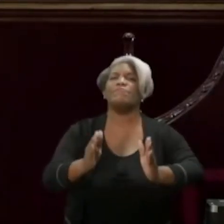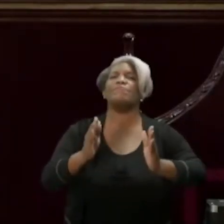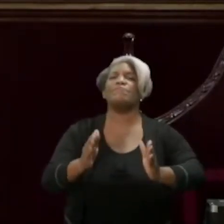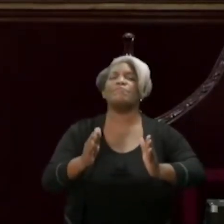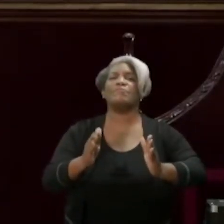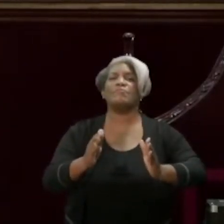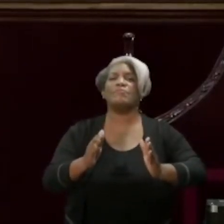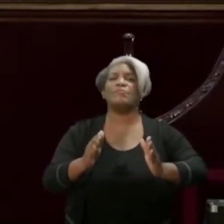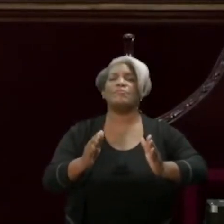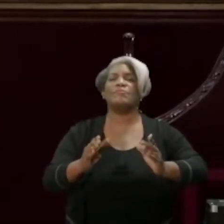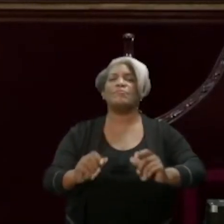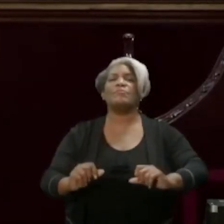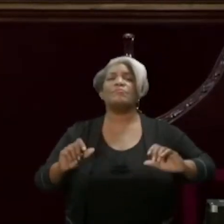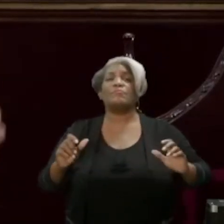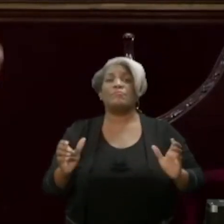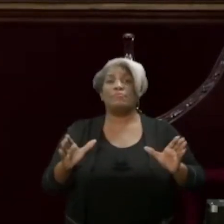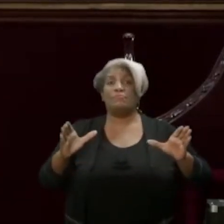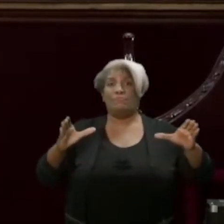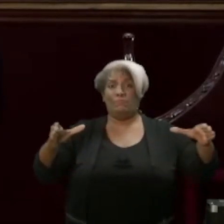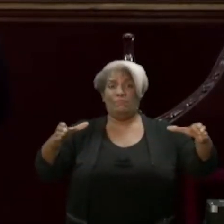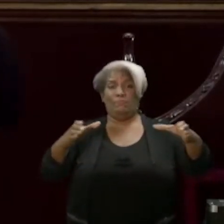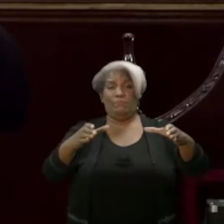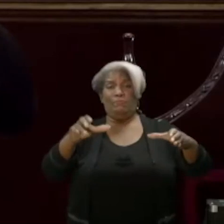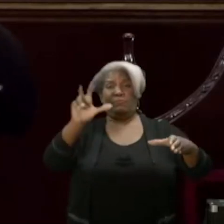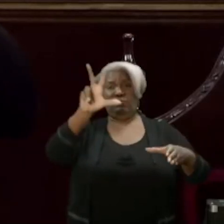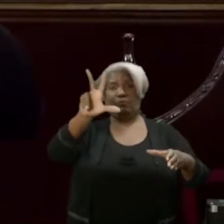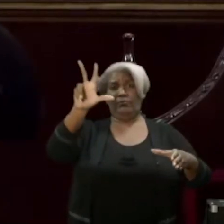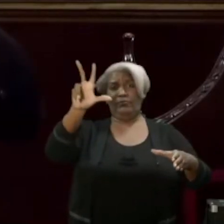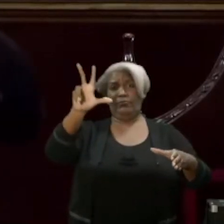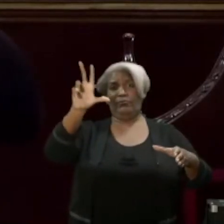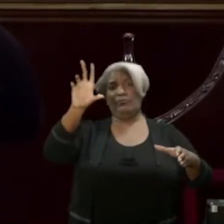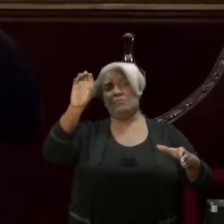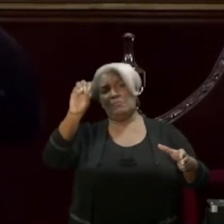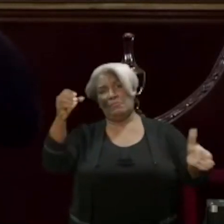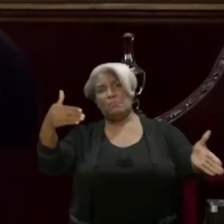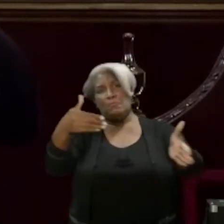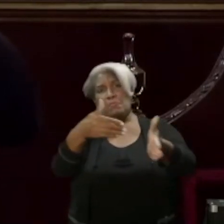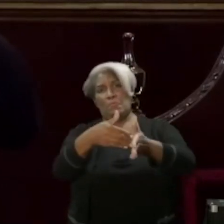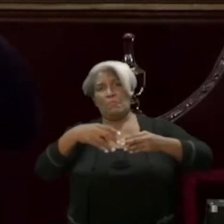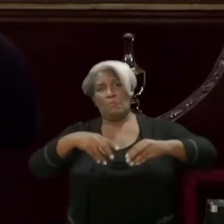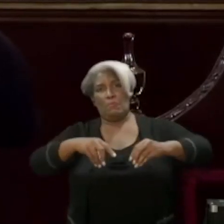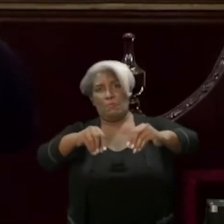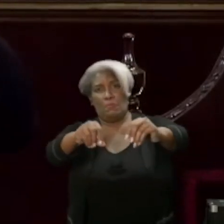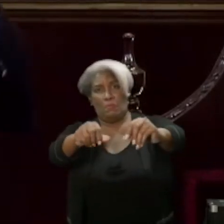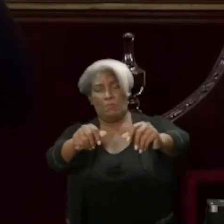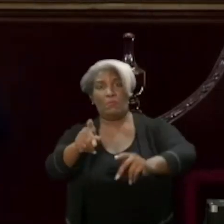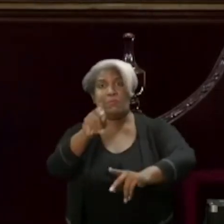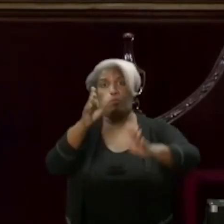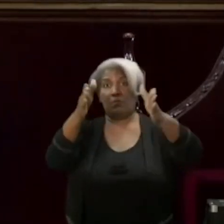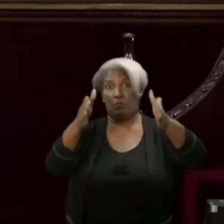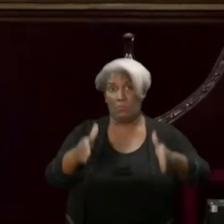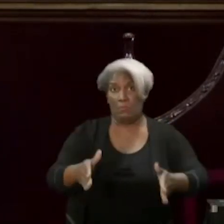esto ha permitido beneficiar aproximadamente a 30 mil productores de diferentes rubros agrícolas y